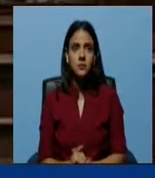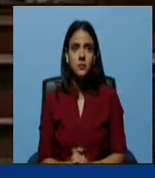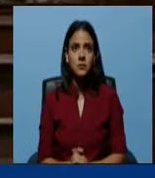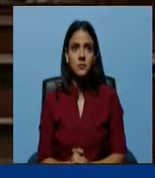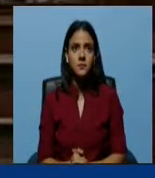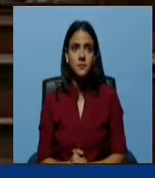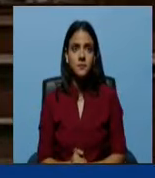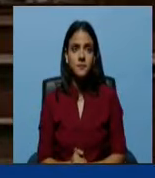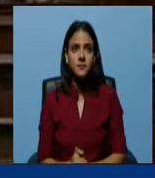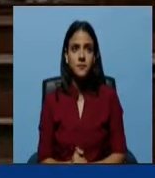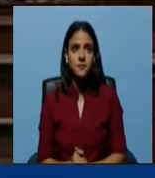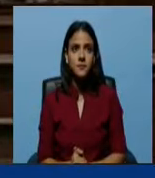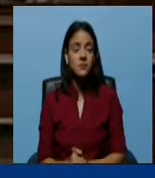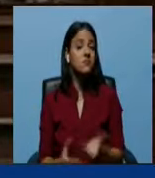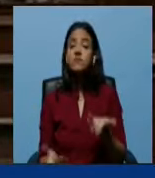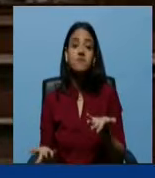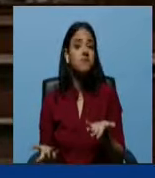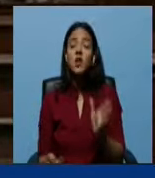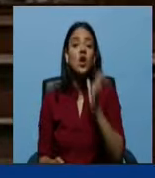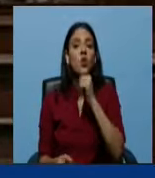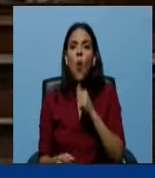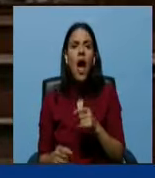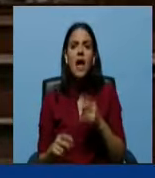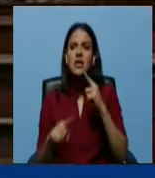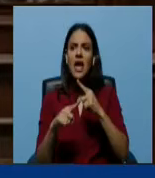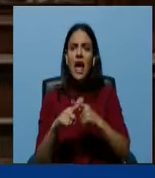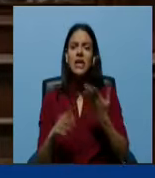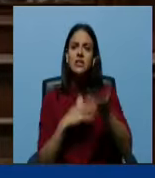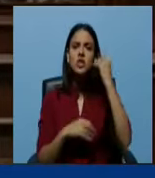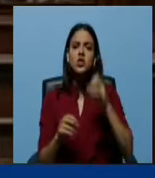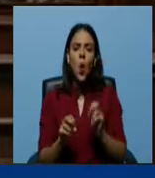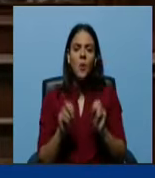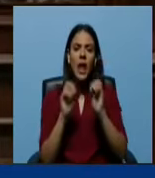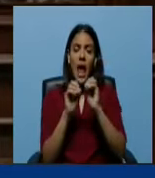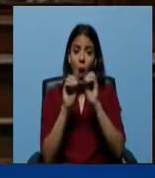¿Ah? No había ni OEA, ni CDH, ni ONU.